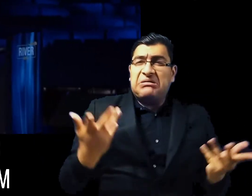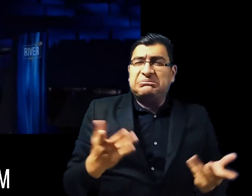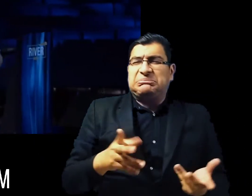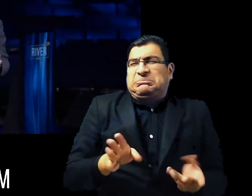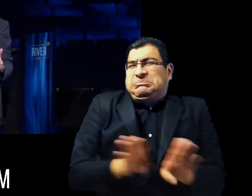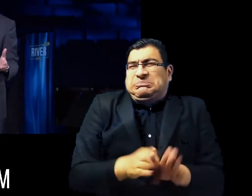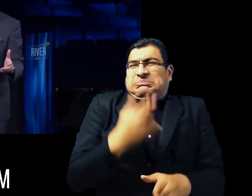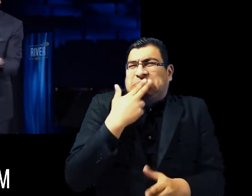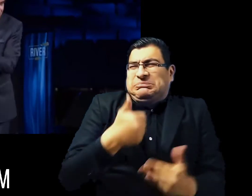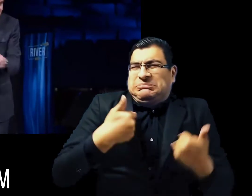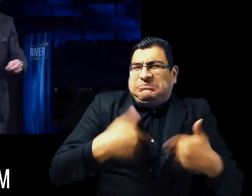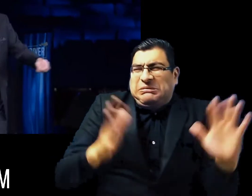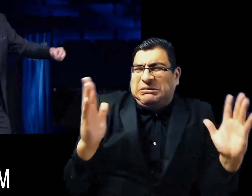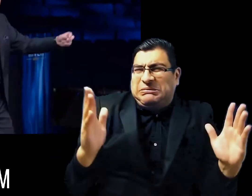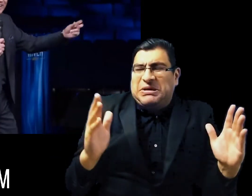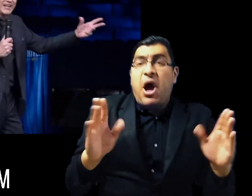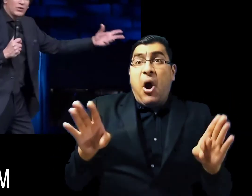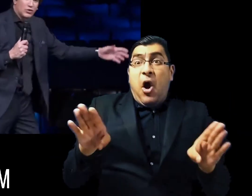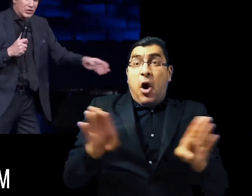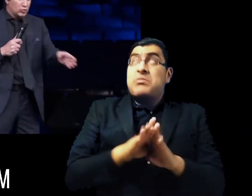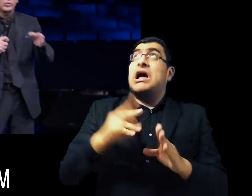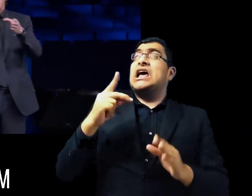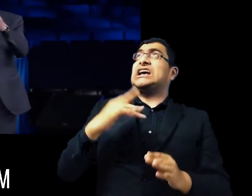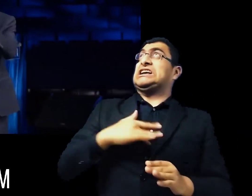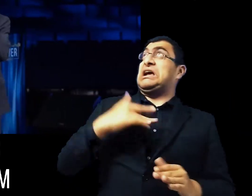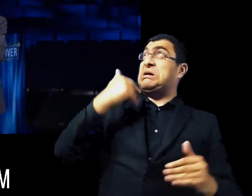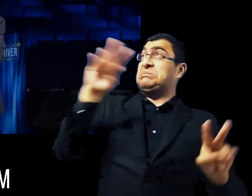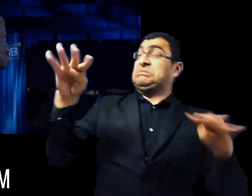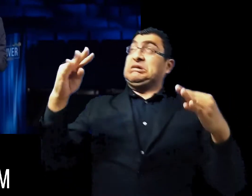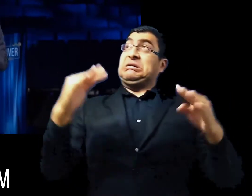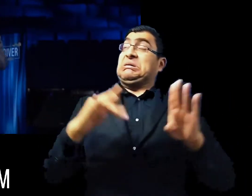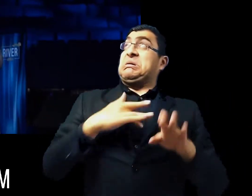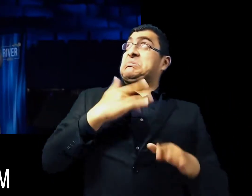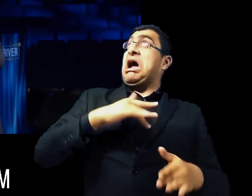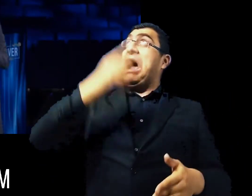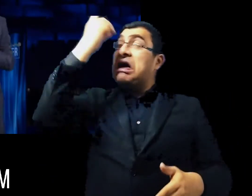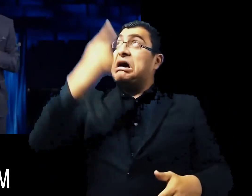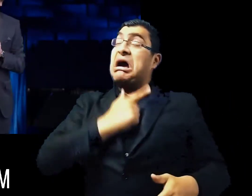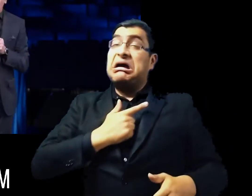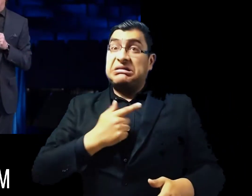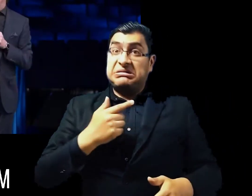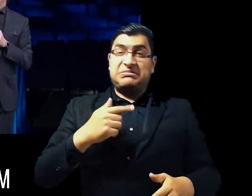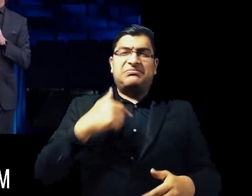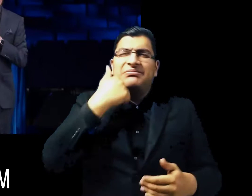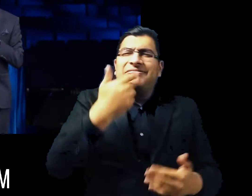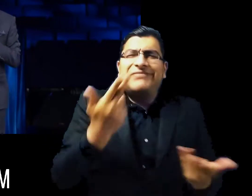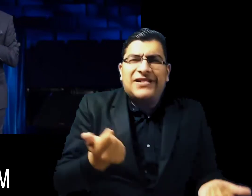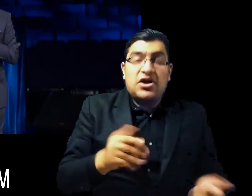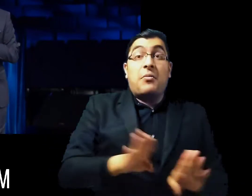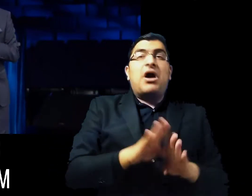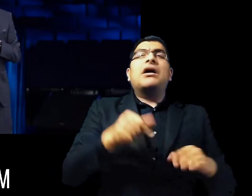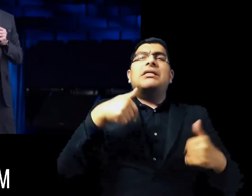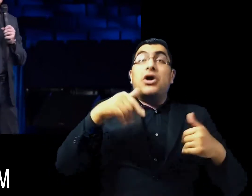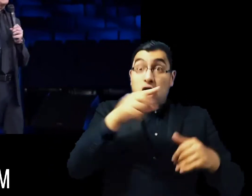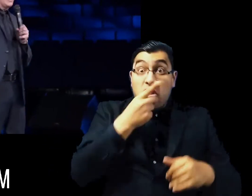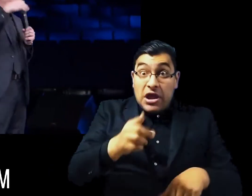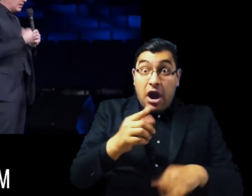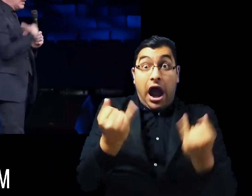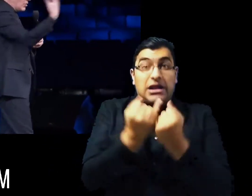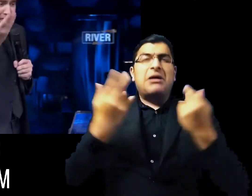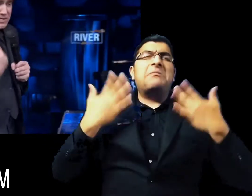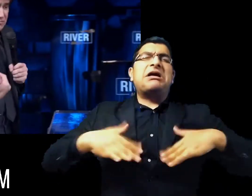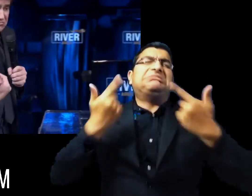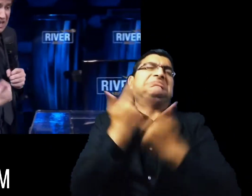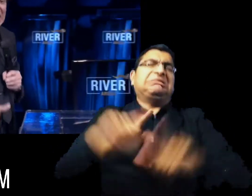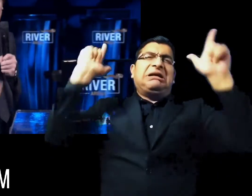trapo sucio. Cualquier intento de agradar a Dios es un trapo mugriento. Ahora, no estoy diciendo, vístete como quiere, vive como quiere. Lo que